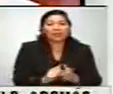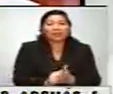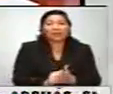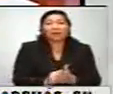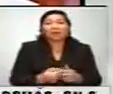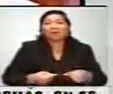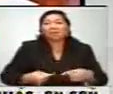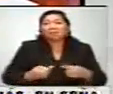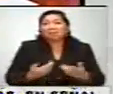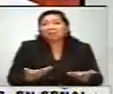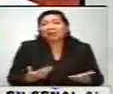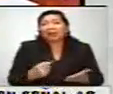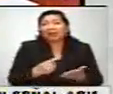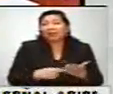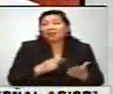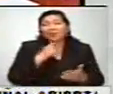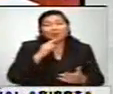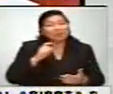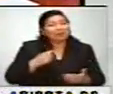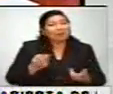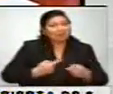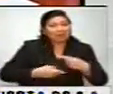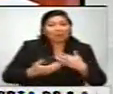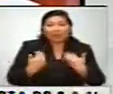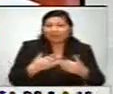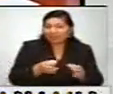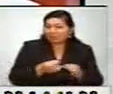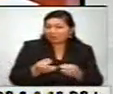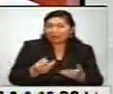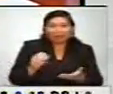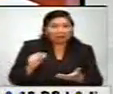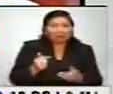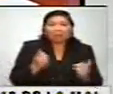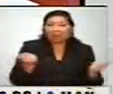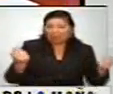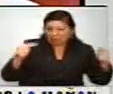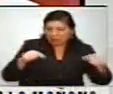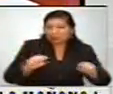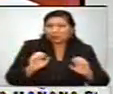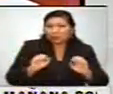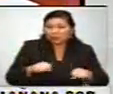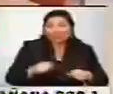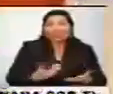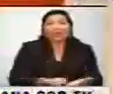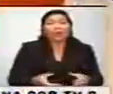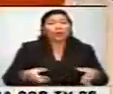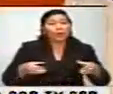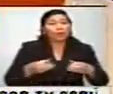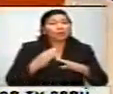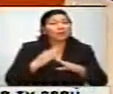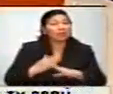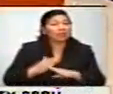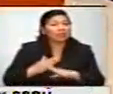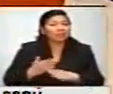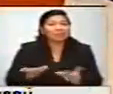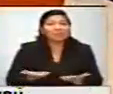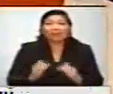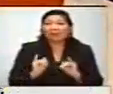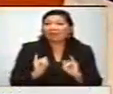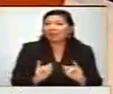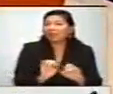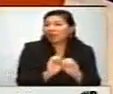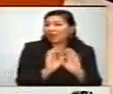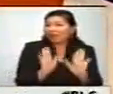llamarlo interpelar. Creo que es innecesaria porque él ha venido a explicar, inmediatamente se le ha citado a la Comisión de Defensa. Ha quedado